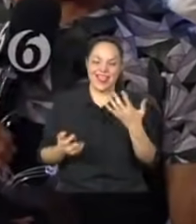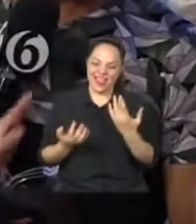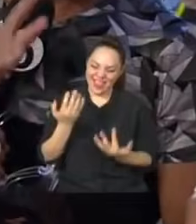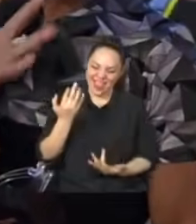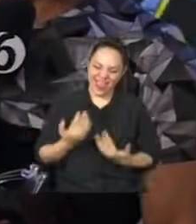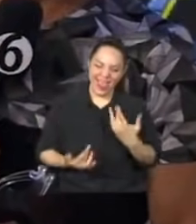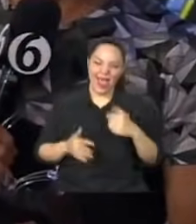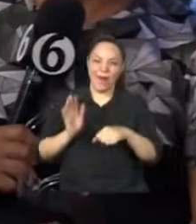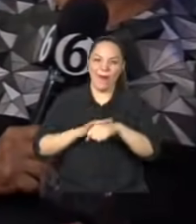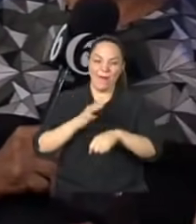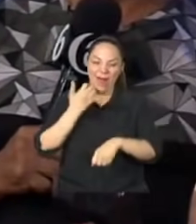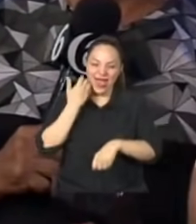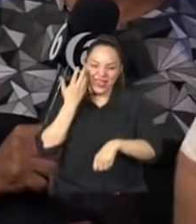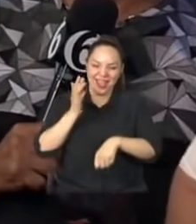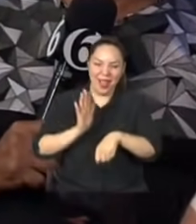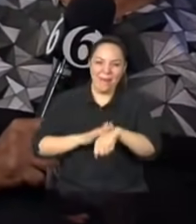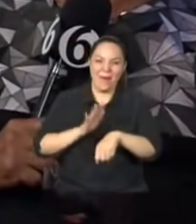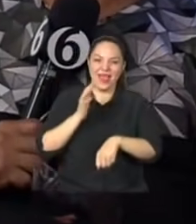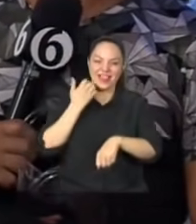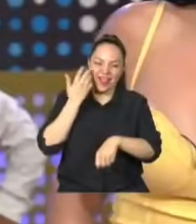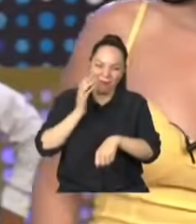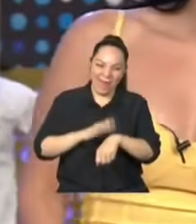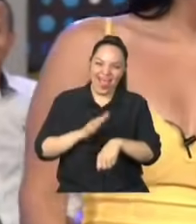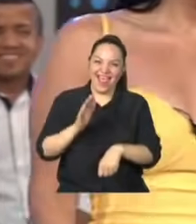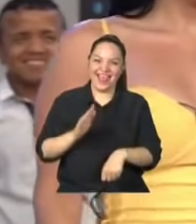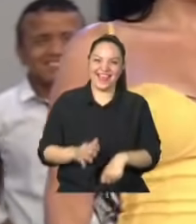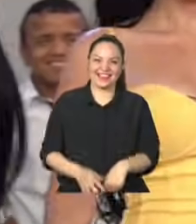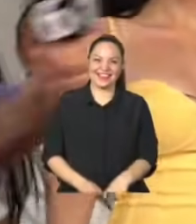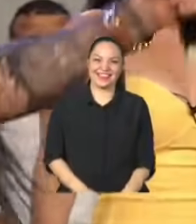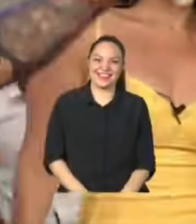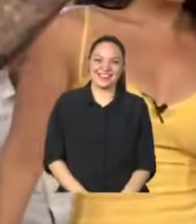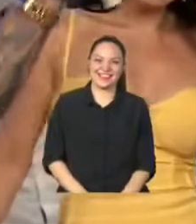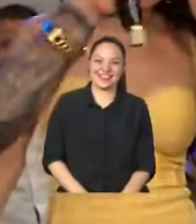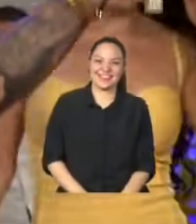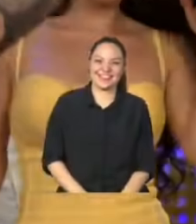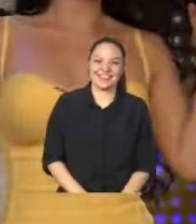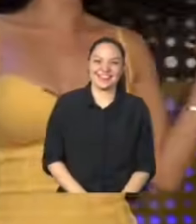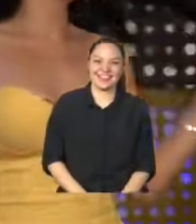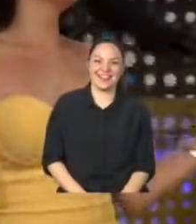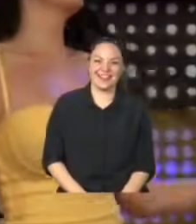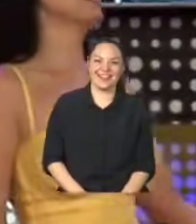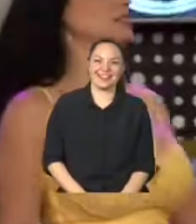llama más, quiero más. ¡Préndeme! ¡Llama a mí!